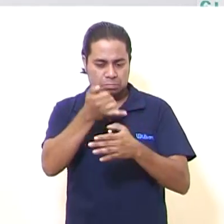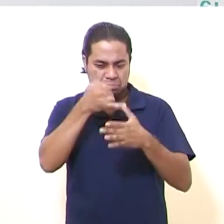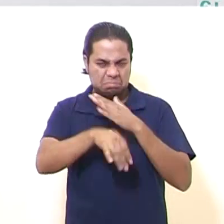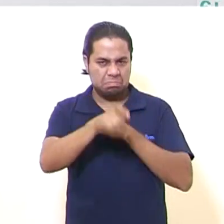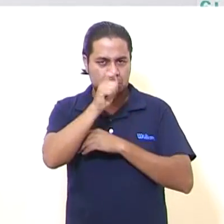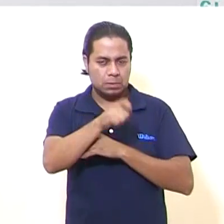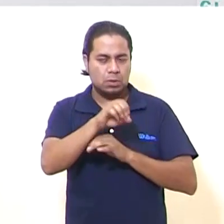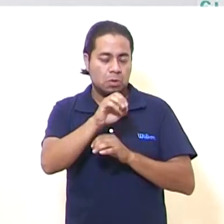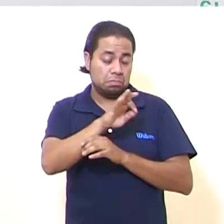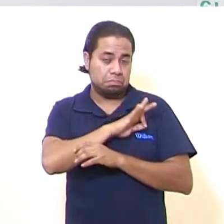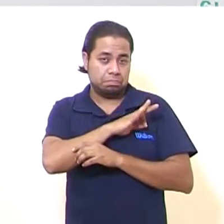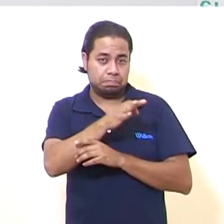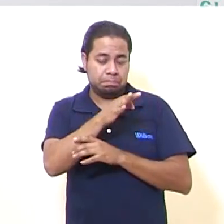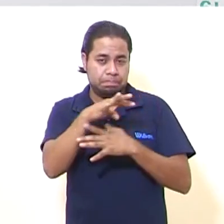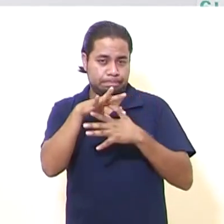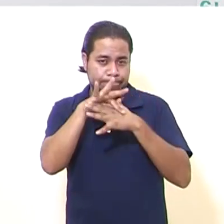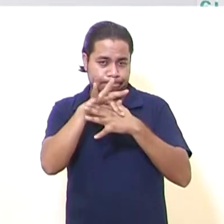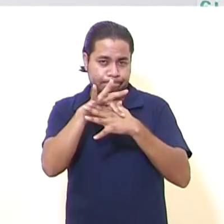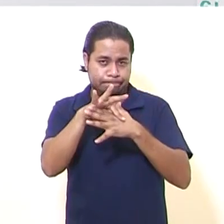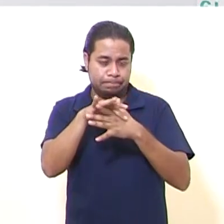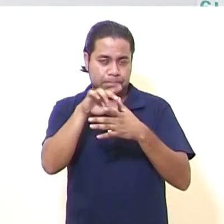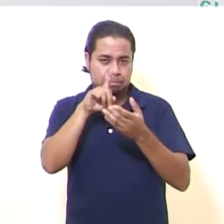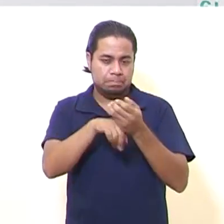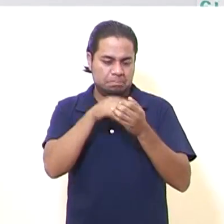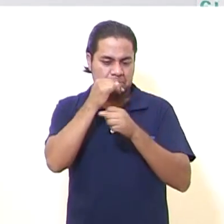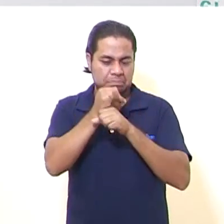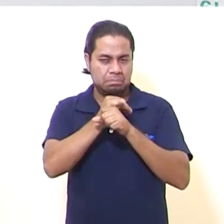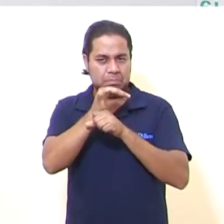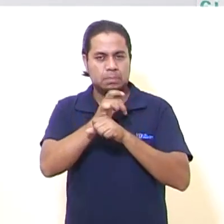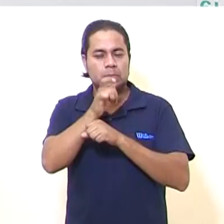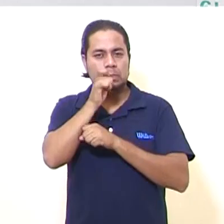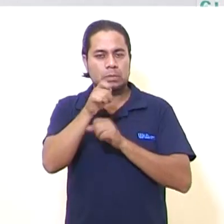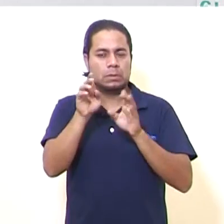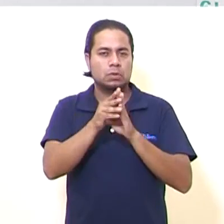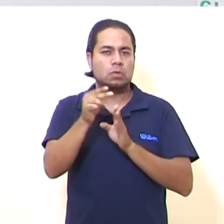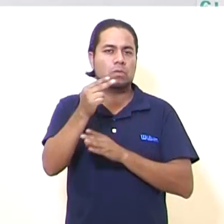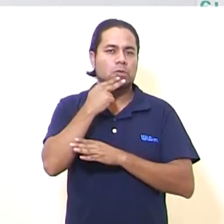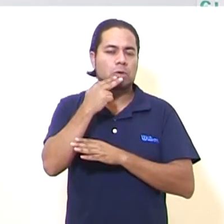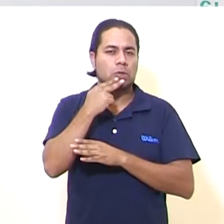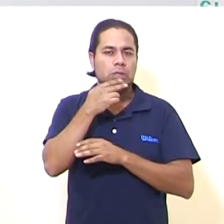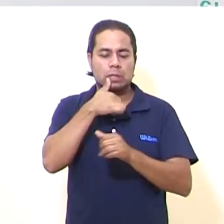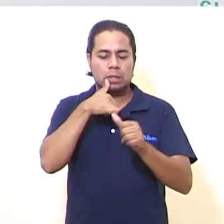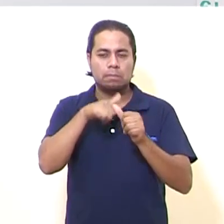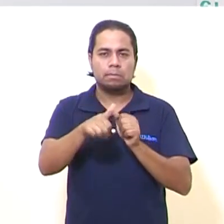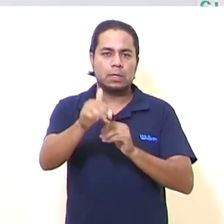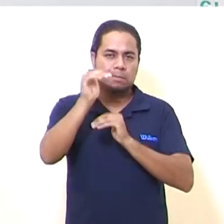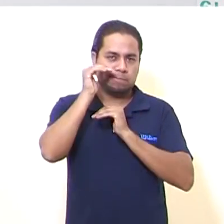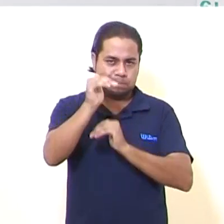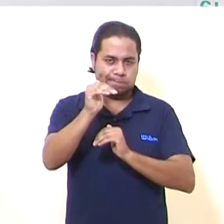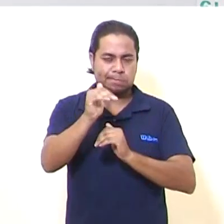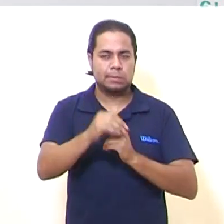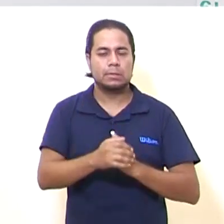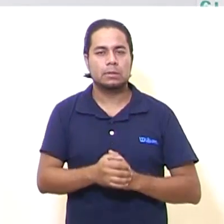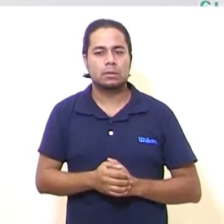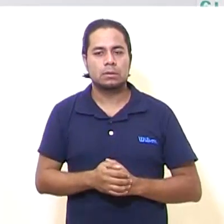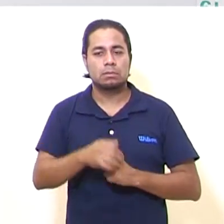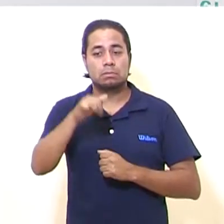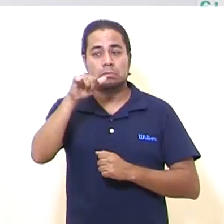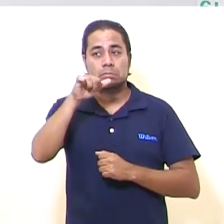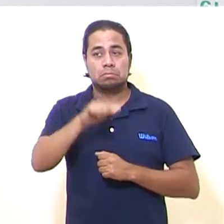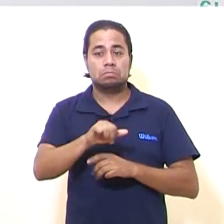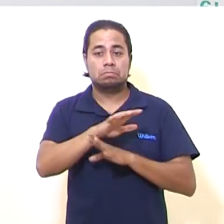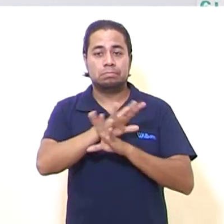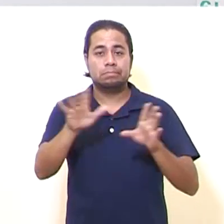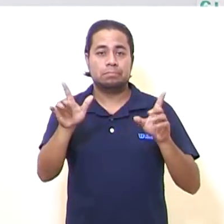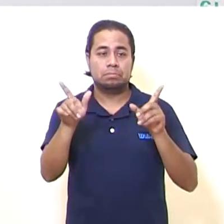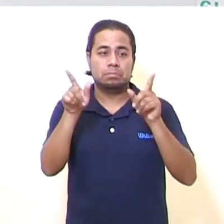forma física, a investigar el uso correcto de las mayúsculas. Por hoy, niños y niñas, ha